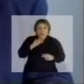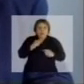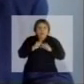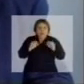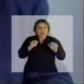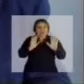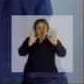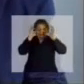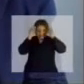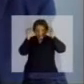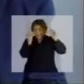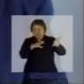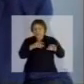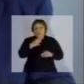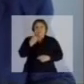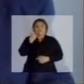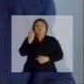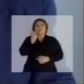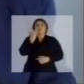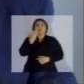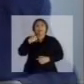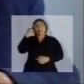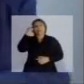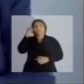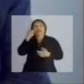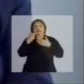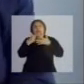no nos dejan pensar en las fundamentales.